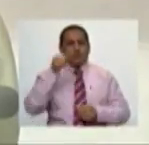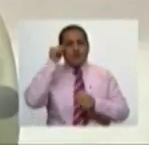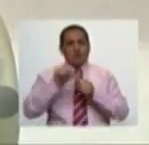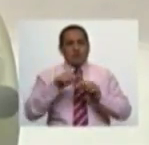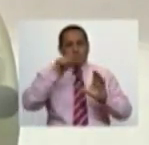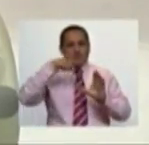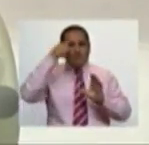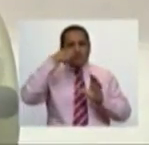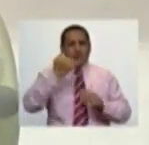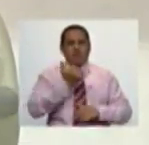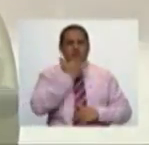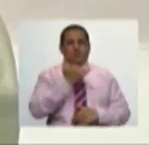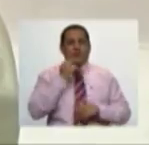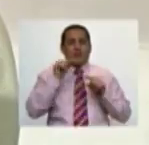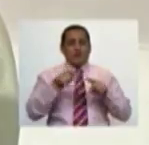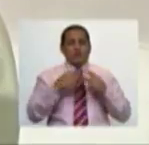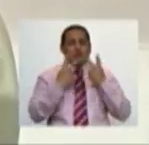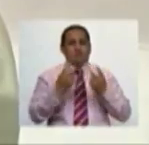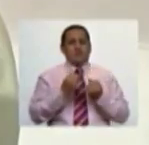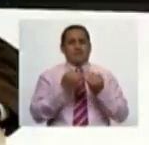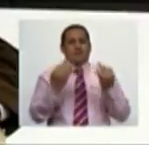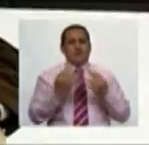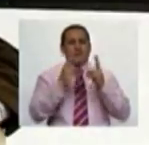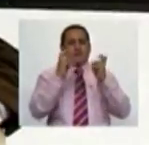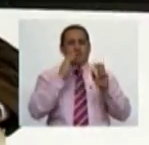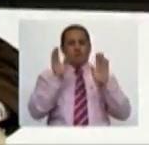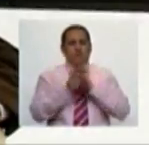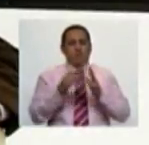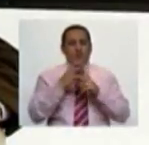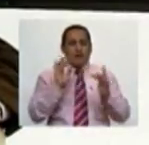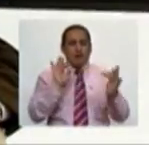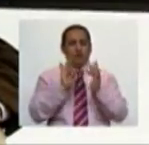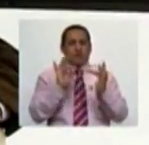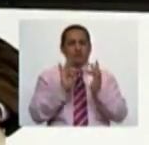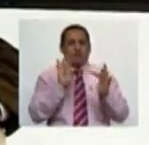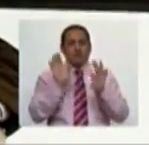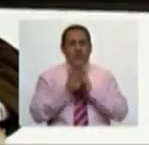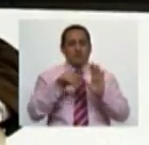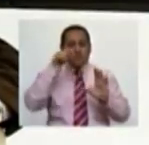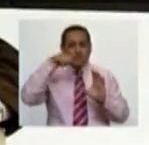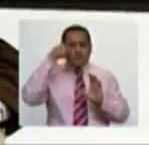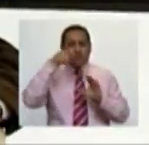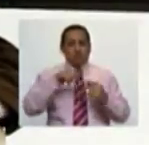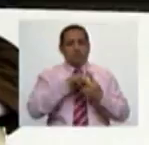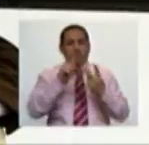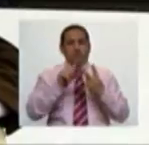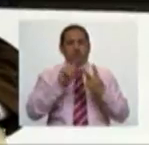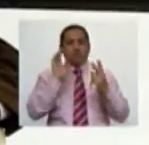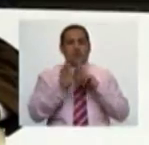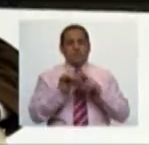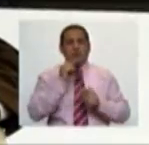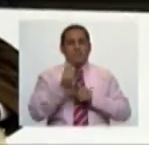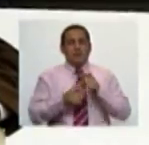solo te queda el recuerdo, ¿no? La grabación de cómo te asaltaron. Sí, pues eso tiene que ver con varios temas. Uno, la interconexión de las videocámaras.